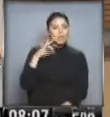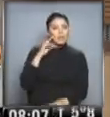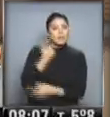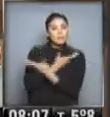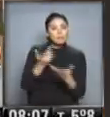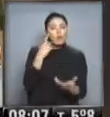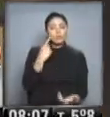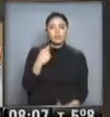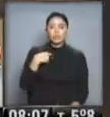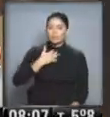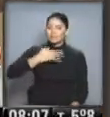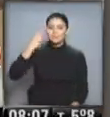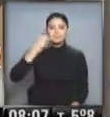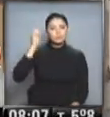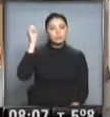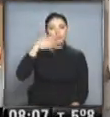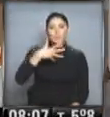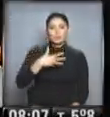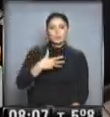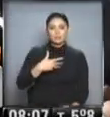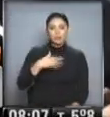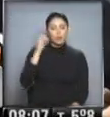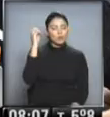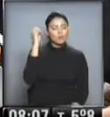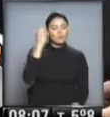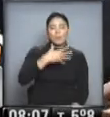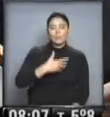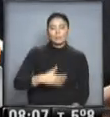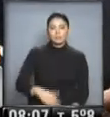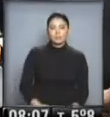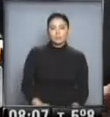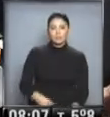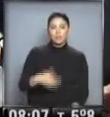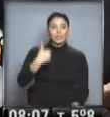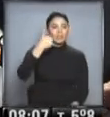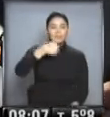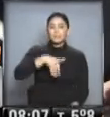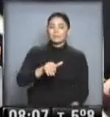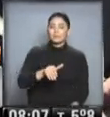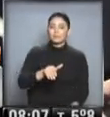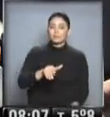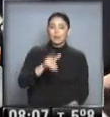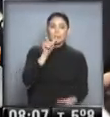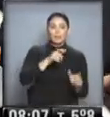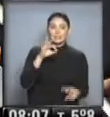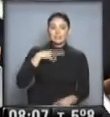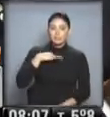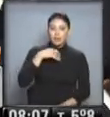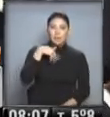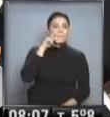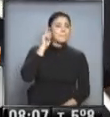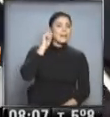luz. Yo estoy convencido, pero estoy más que convencido de que eventualmente los civiles como